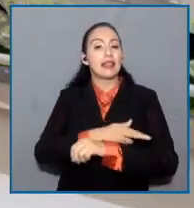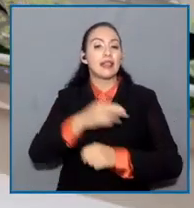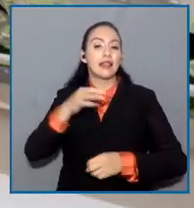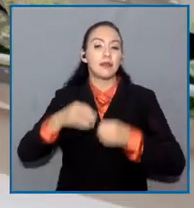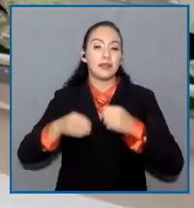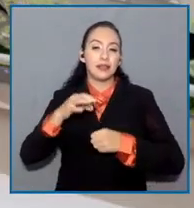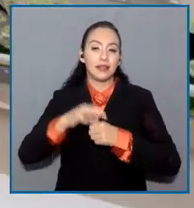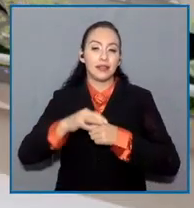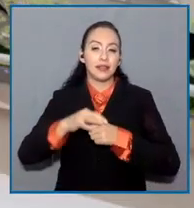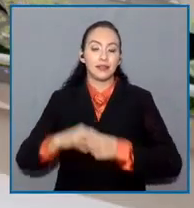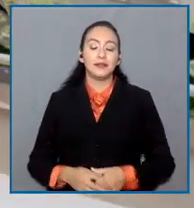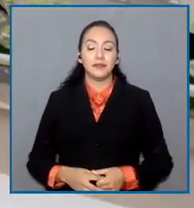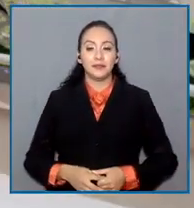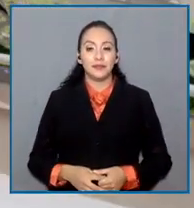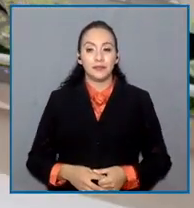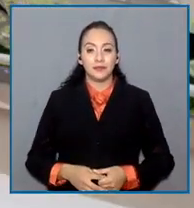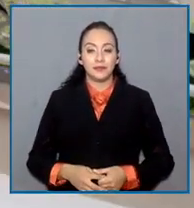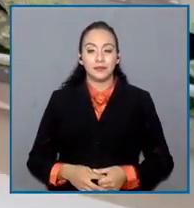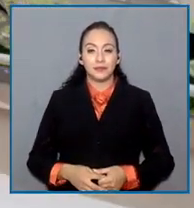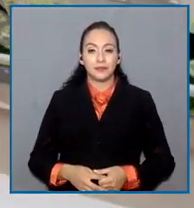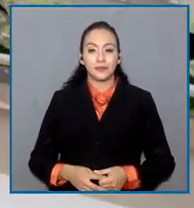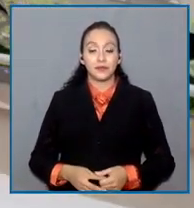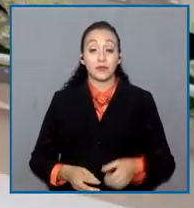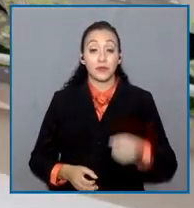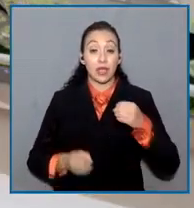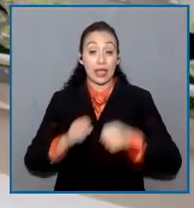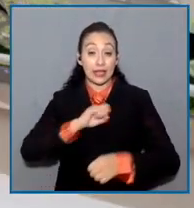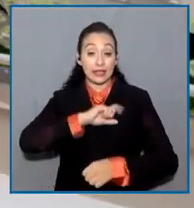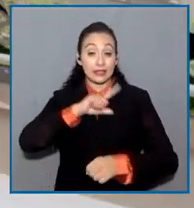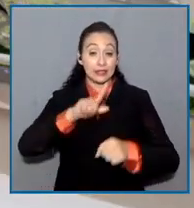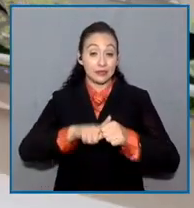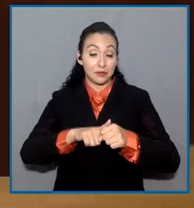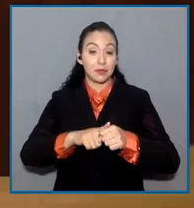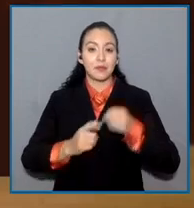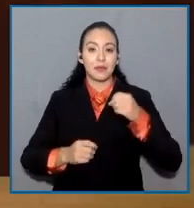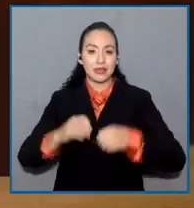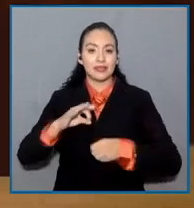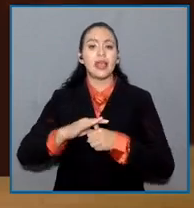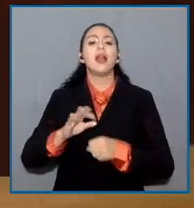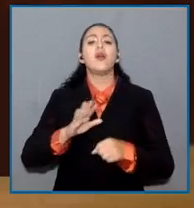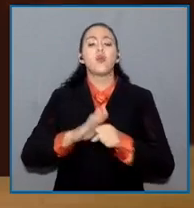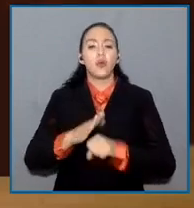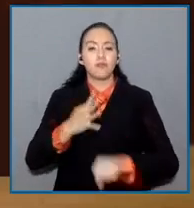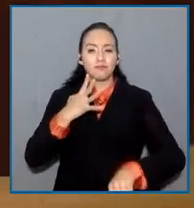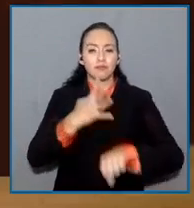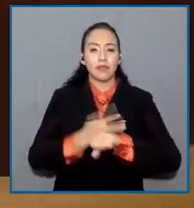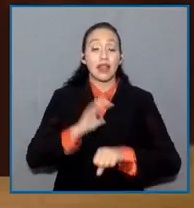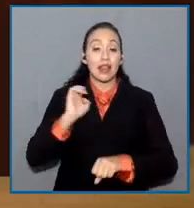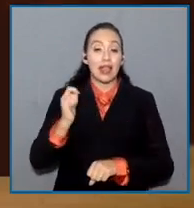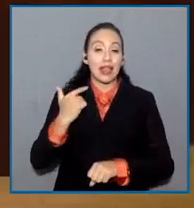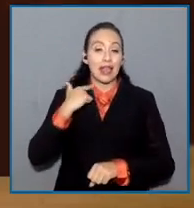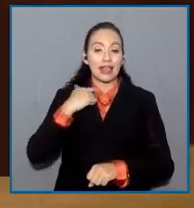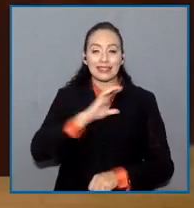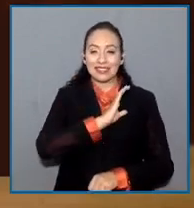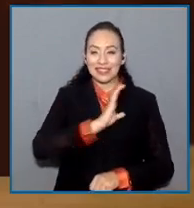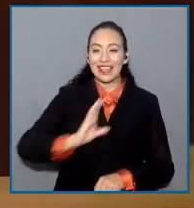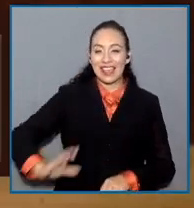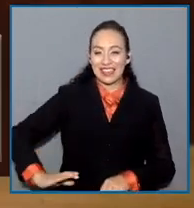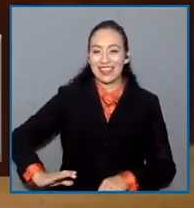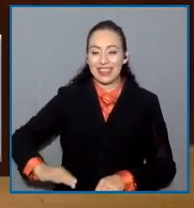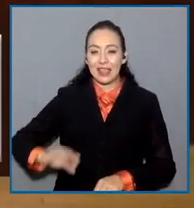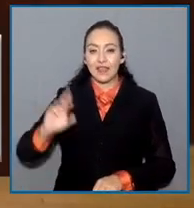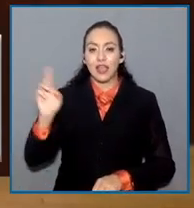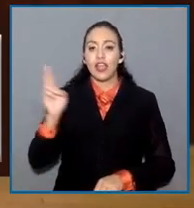La Sala Regional Especializada del Tribunal Electoral sancionó a la excandidata presidencial Xóchitl Gálvez y a los partidos que la